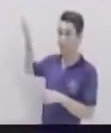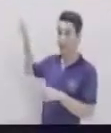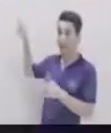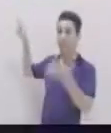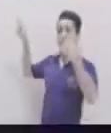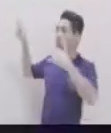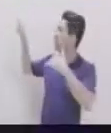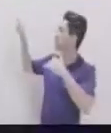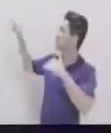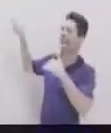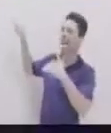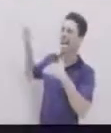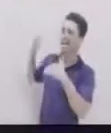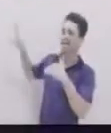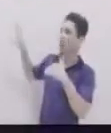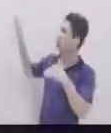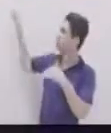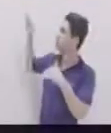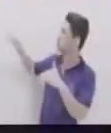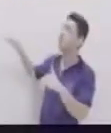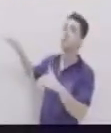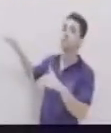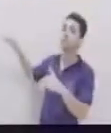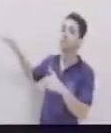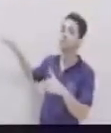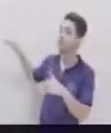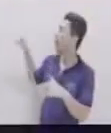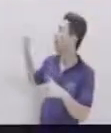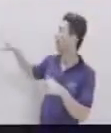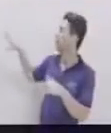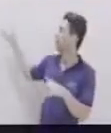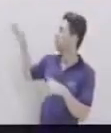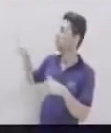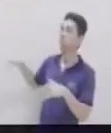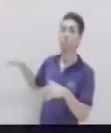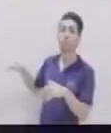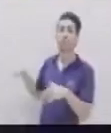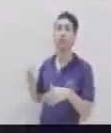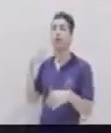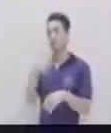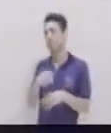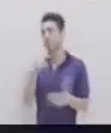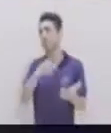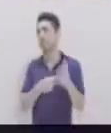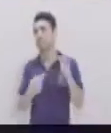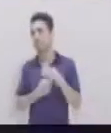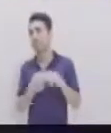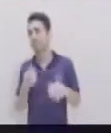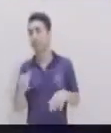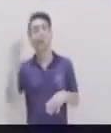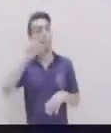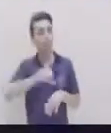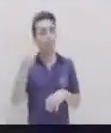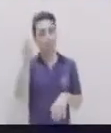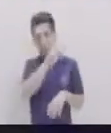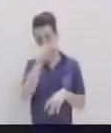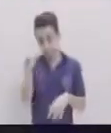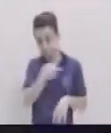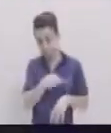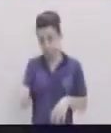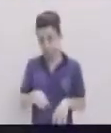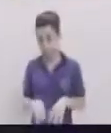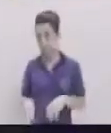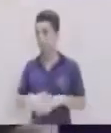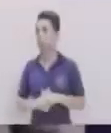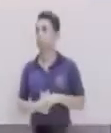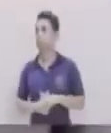la primera línea, luego me salté hasta la tercera, obviando la segunda. Eso también es otra señal de tener un movimiento ocular